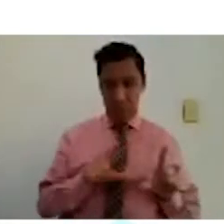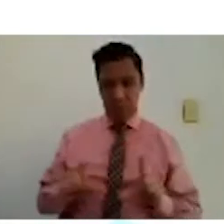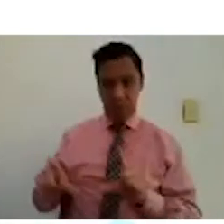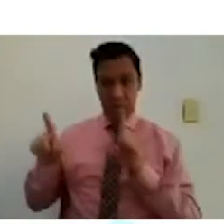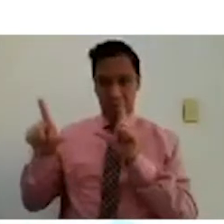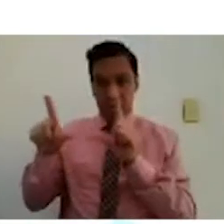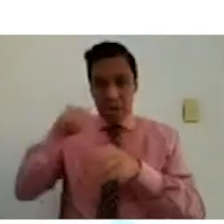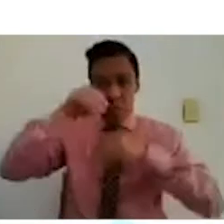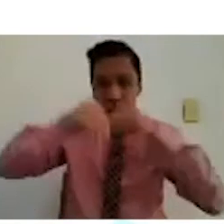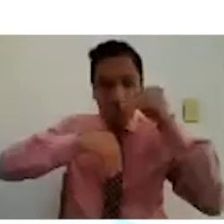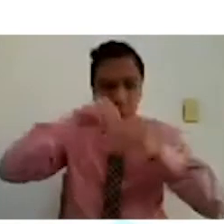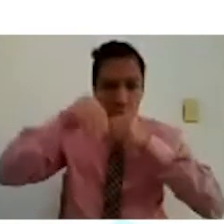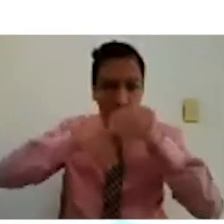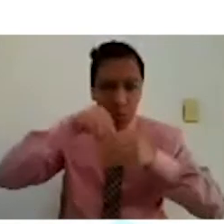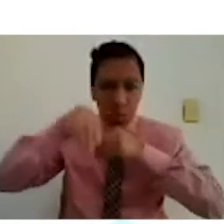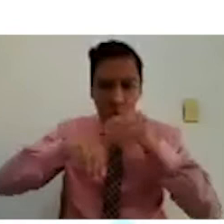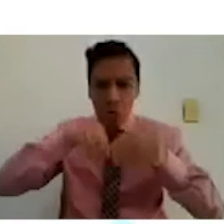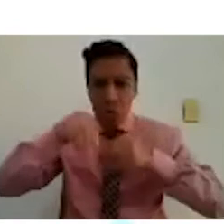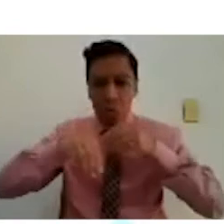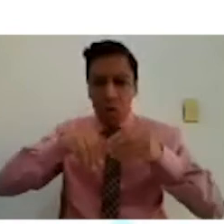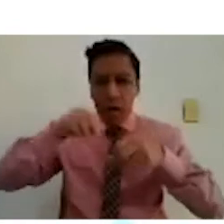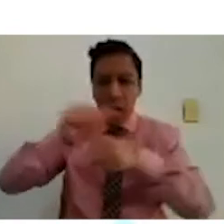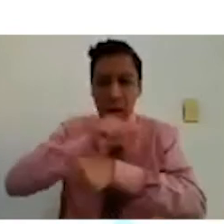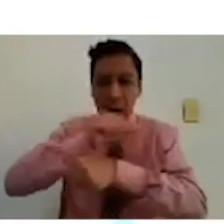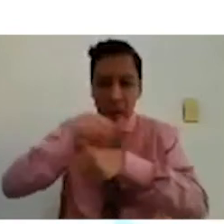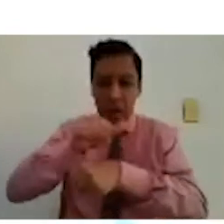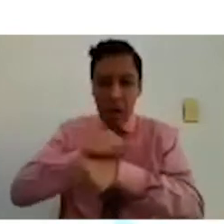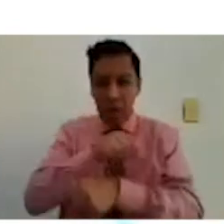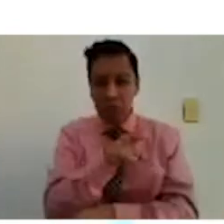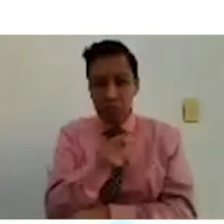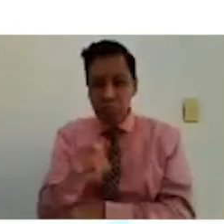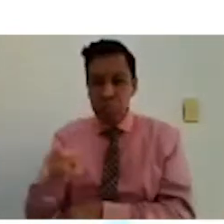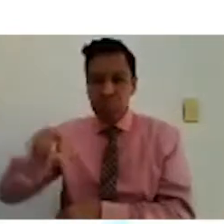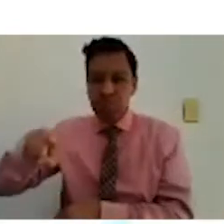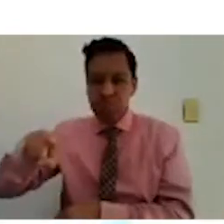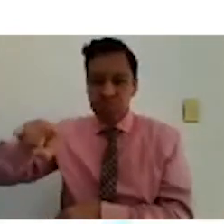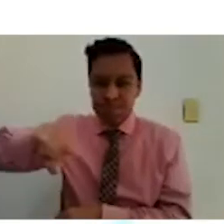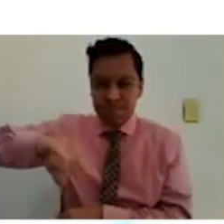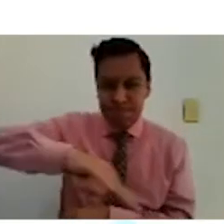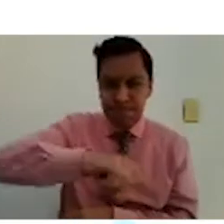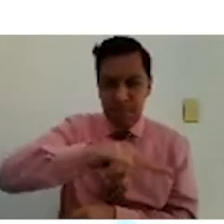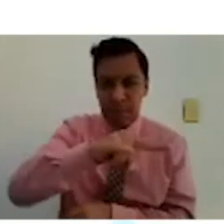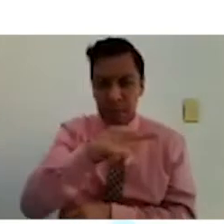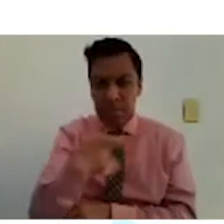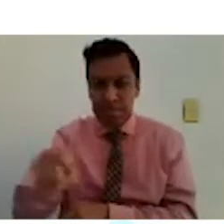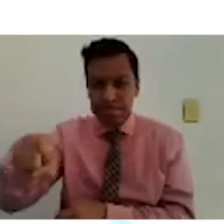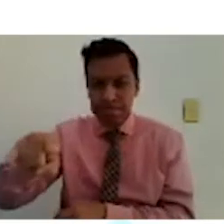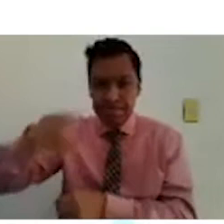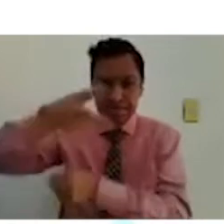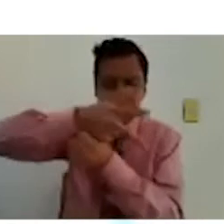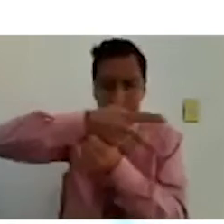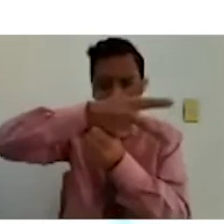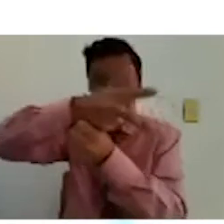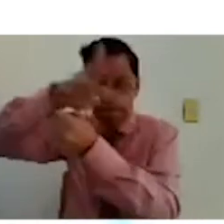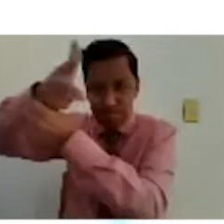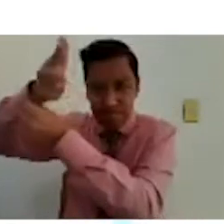en un vehículo quimérico que se desplazaba a modo de sacudidas. Es decir, no era una continua imagen, sino